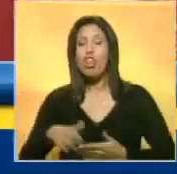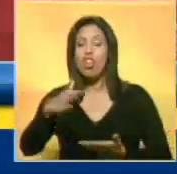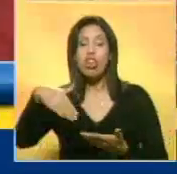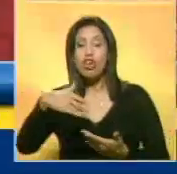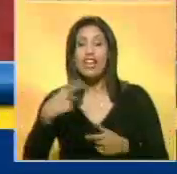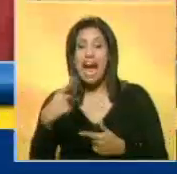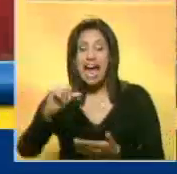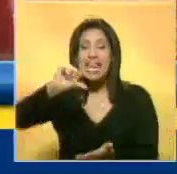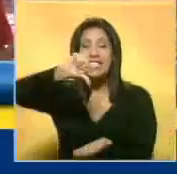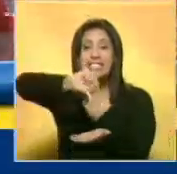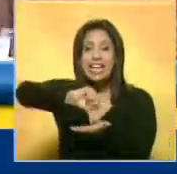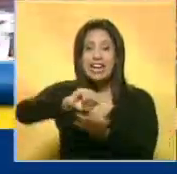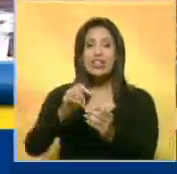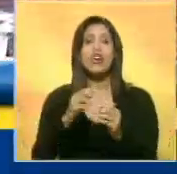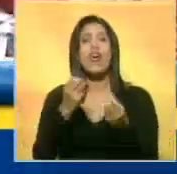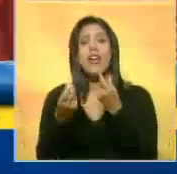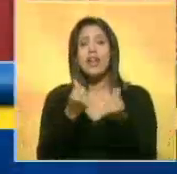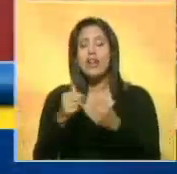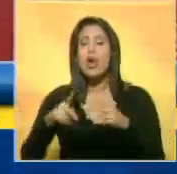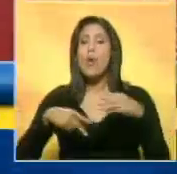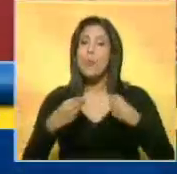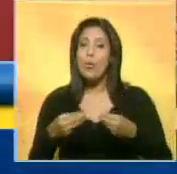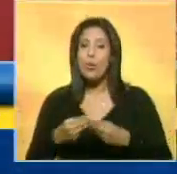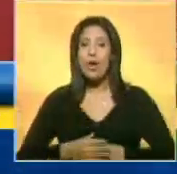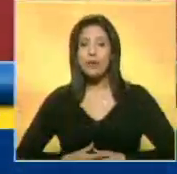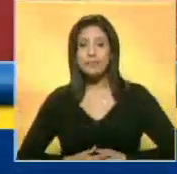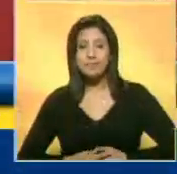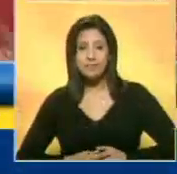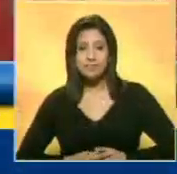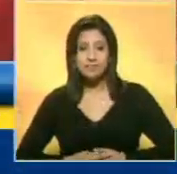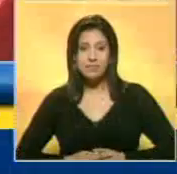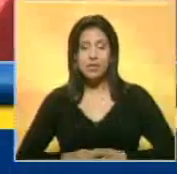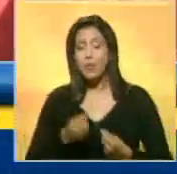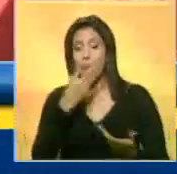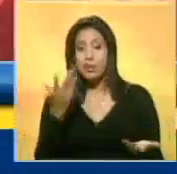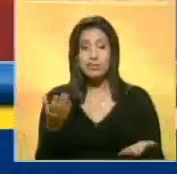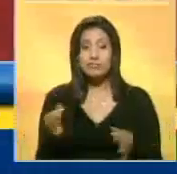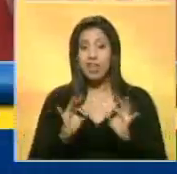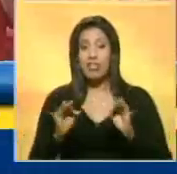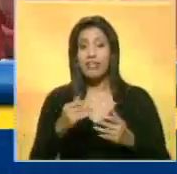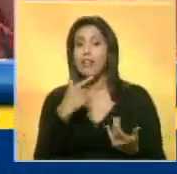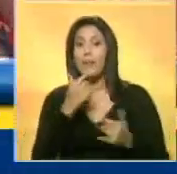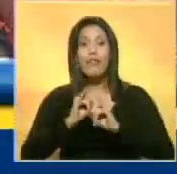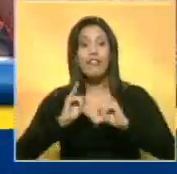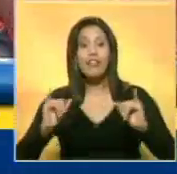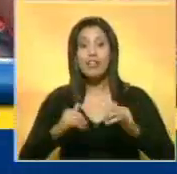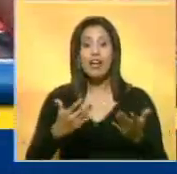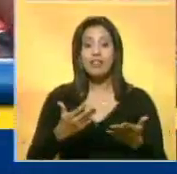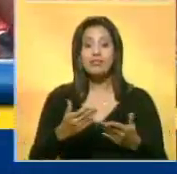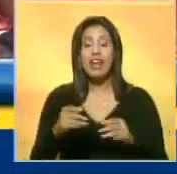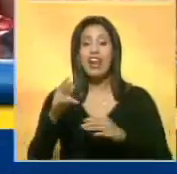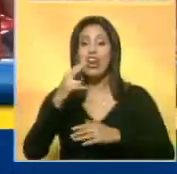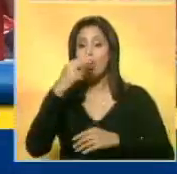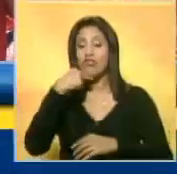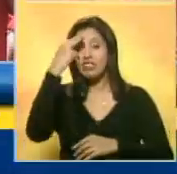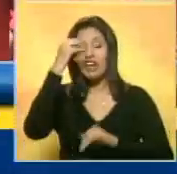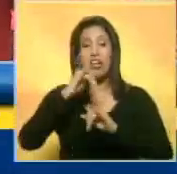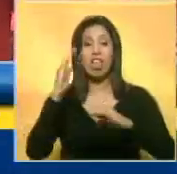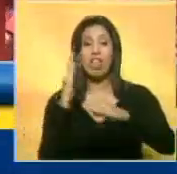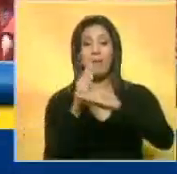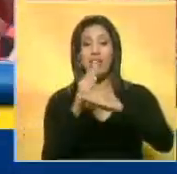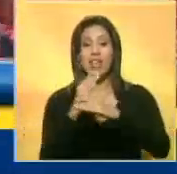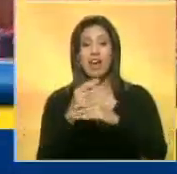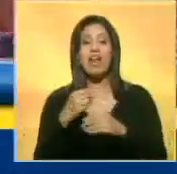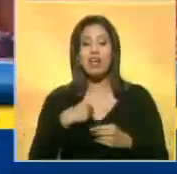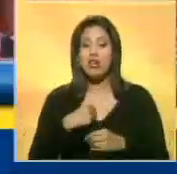¿Dónde hay un centro para la economía popular? Bueno, ni siquiera pudo terminar el de Los Teques, que lo tiene por la